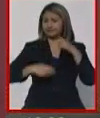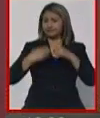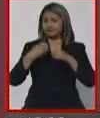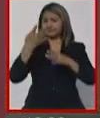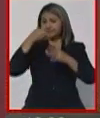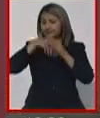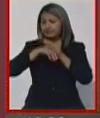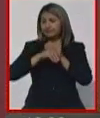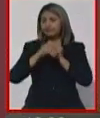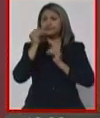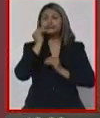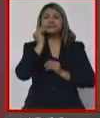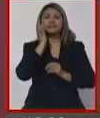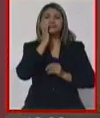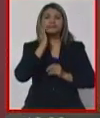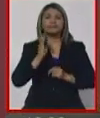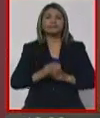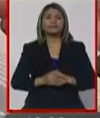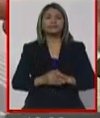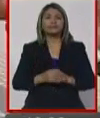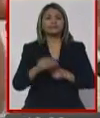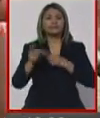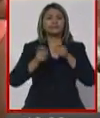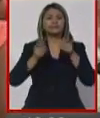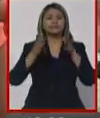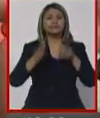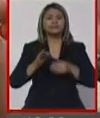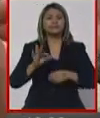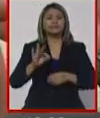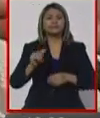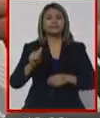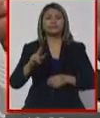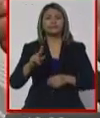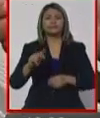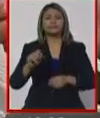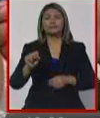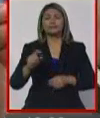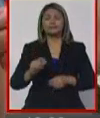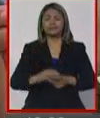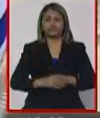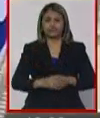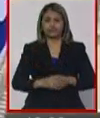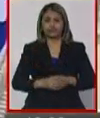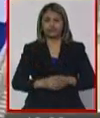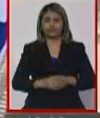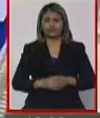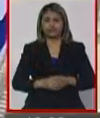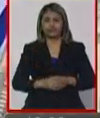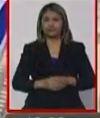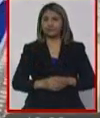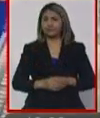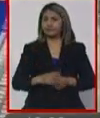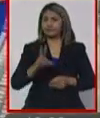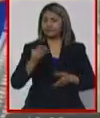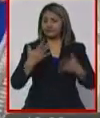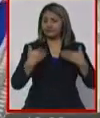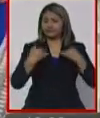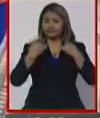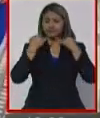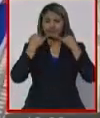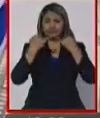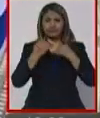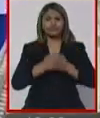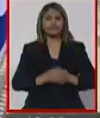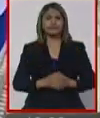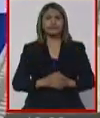que hay interno dentro del Hogar Teresa de los Andes con el director Fausto Alejandro Salamanca. Por el momento no han recibido ninguna